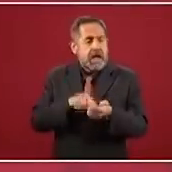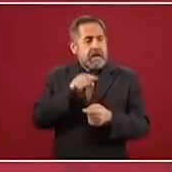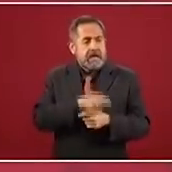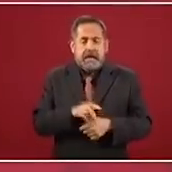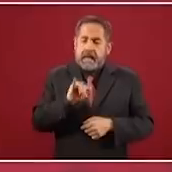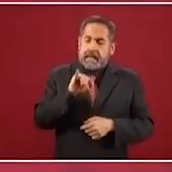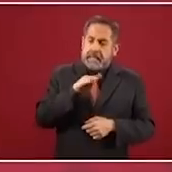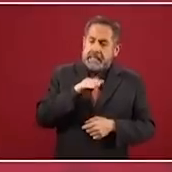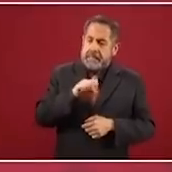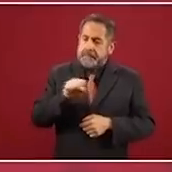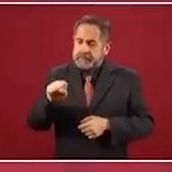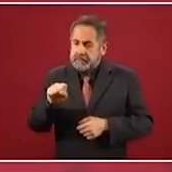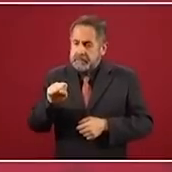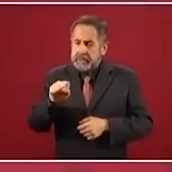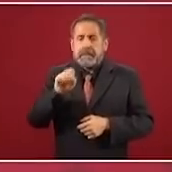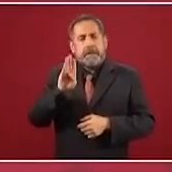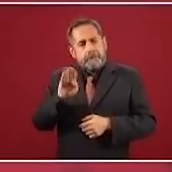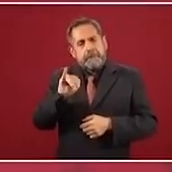IMSS-Bienestar.